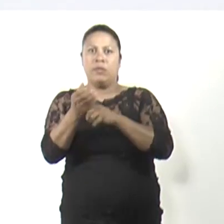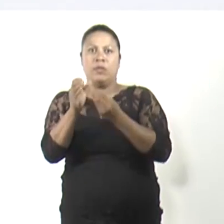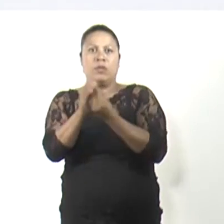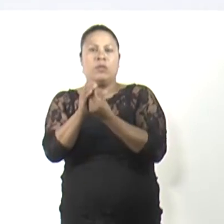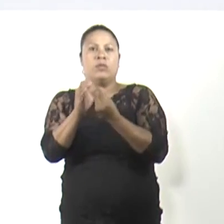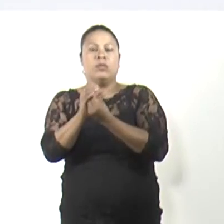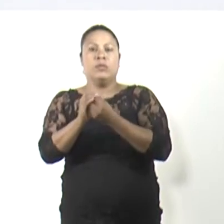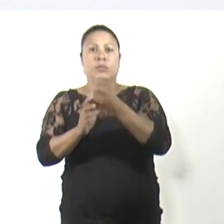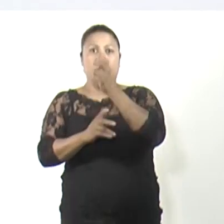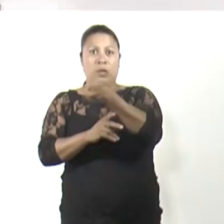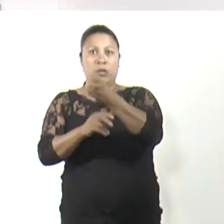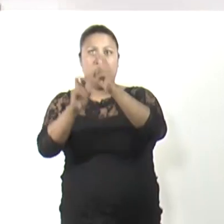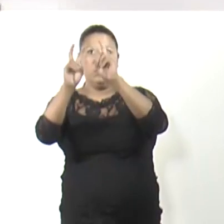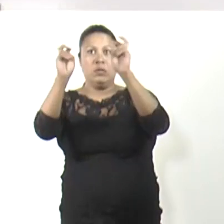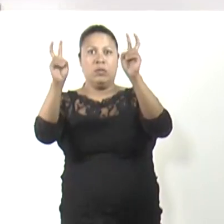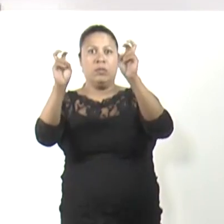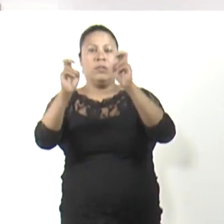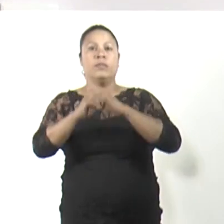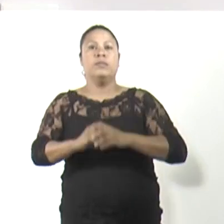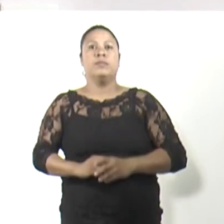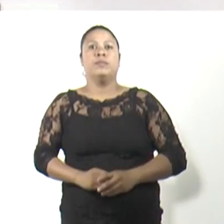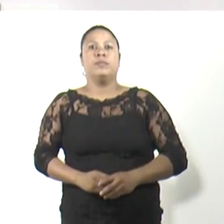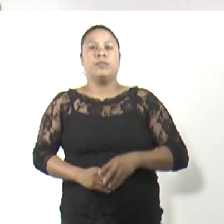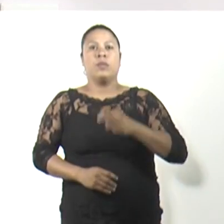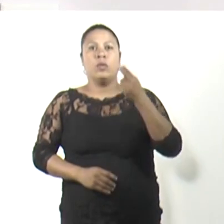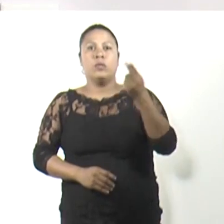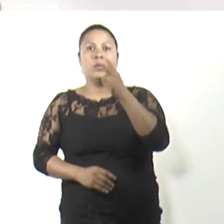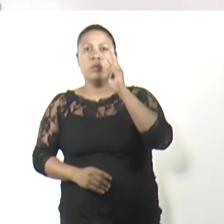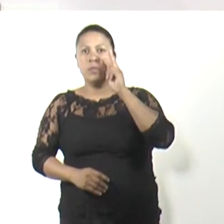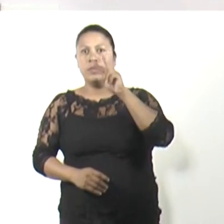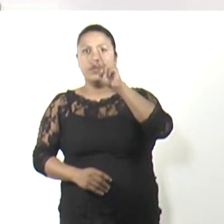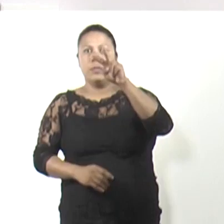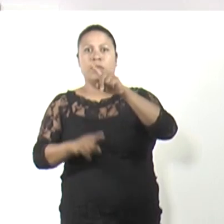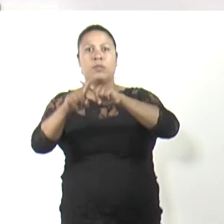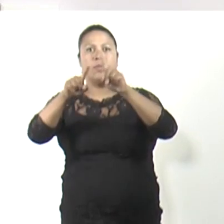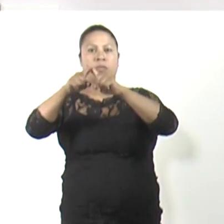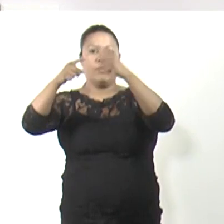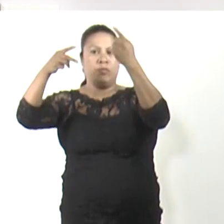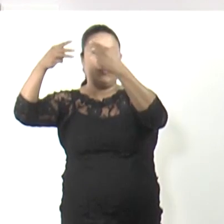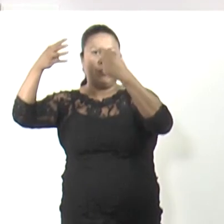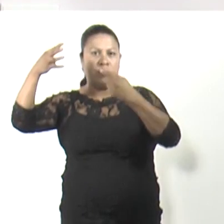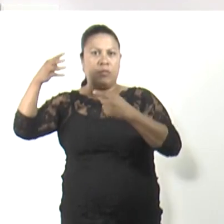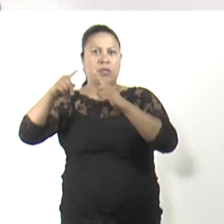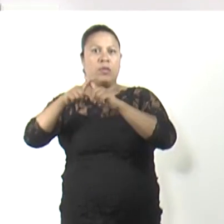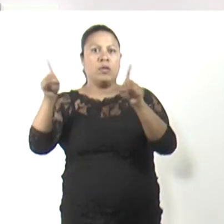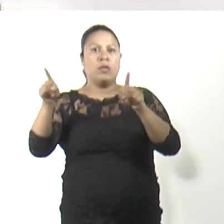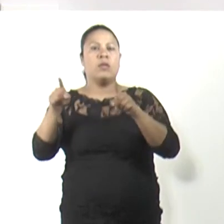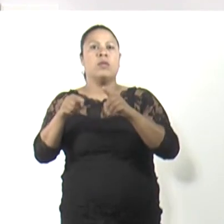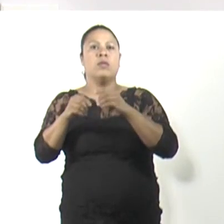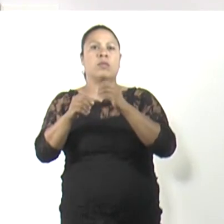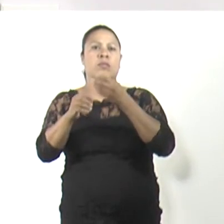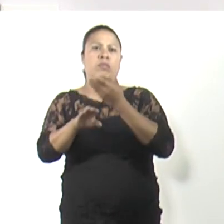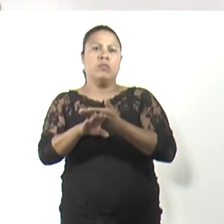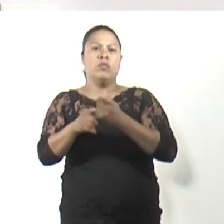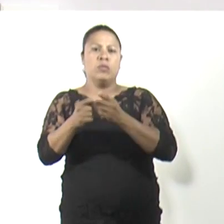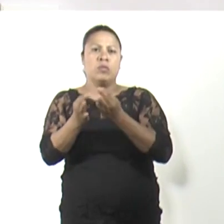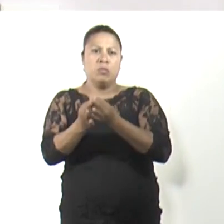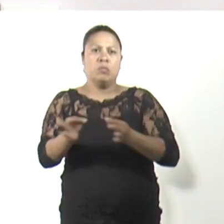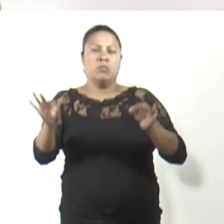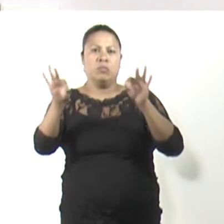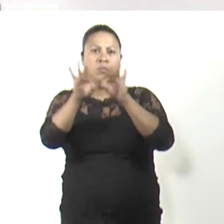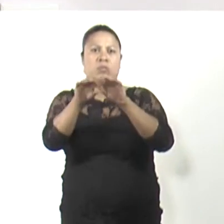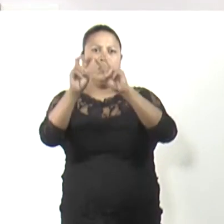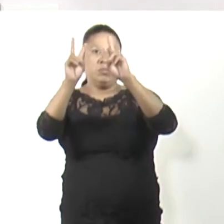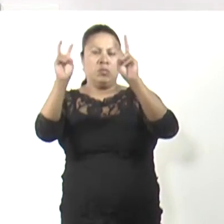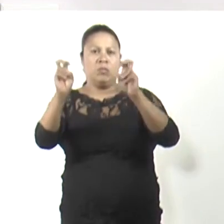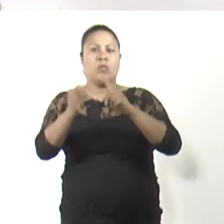En este tema, como ustedes verán, es un tema bastante relevante, bastante importante,